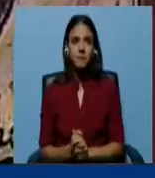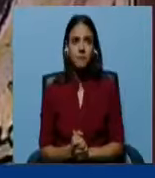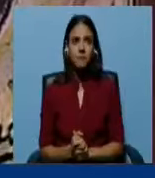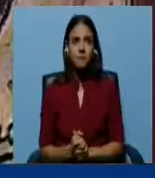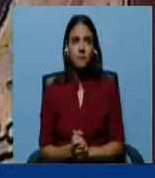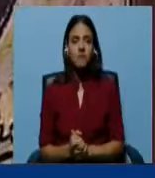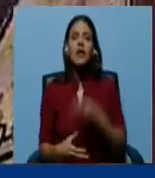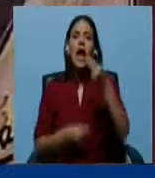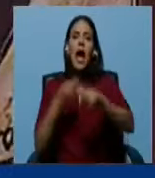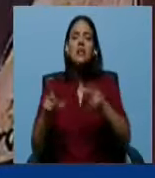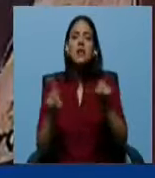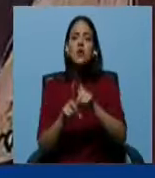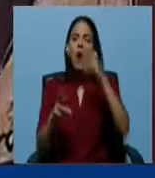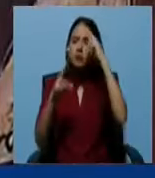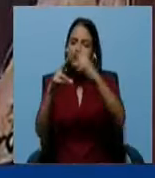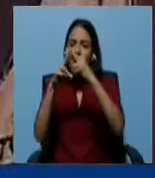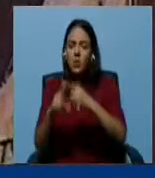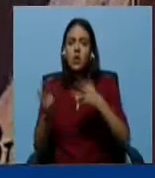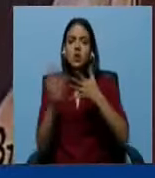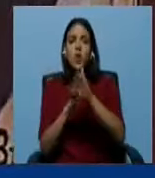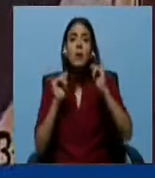en homenaje a la batalla de Boyacá